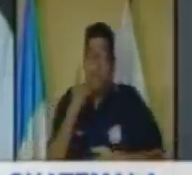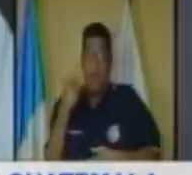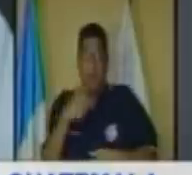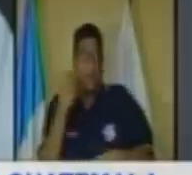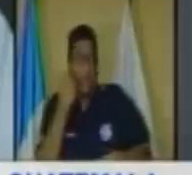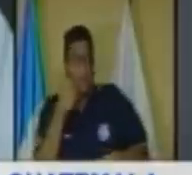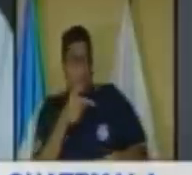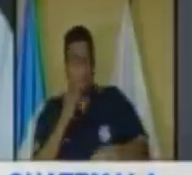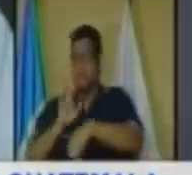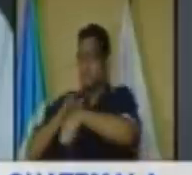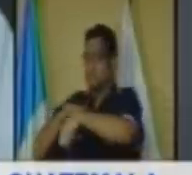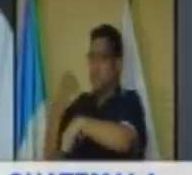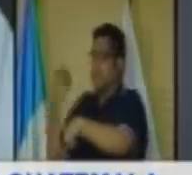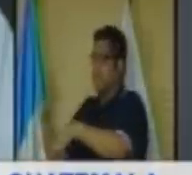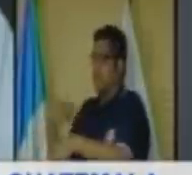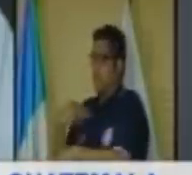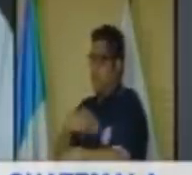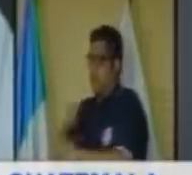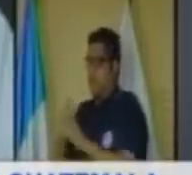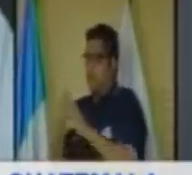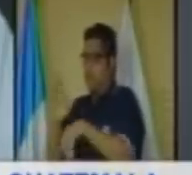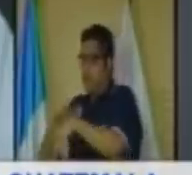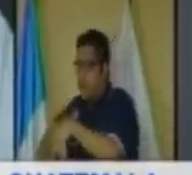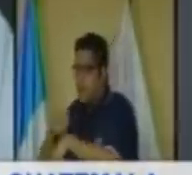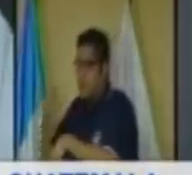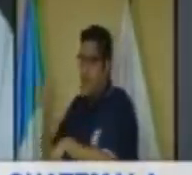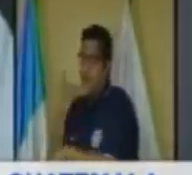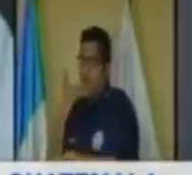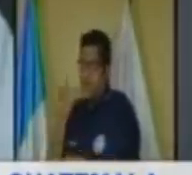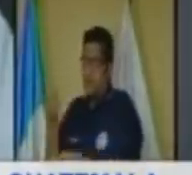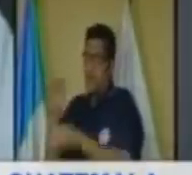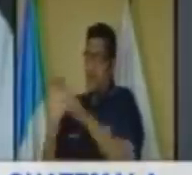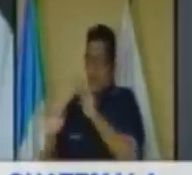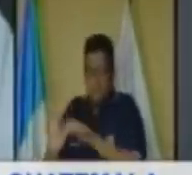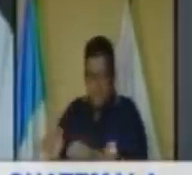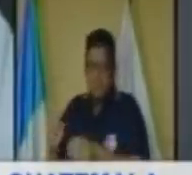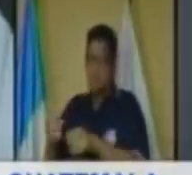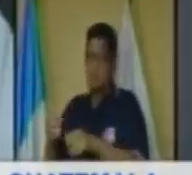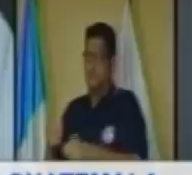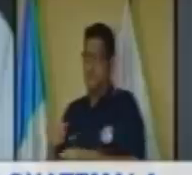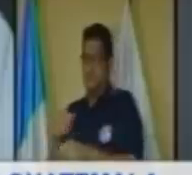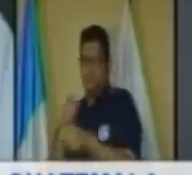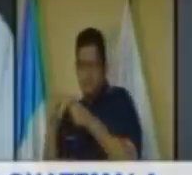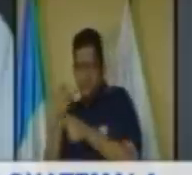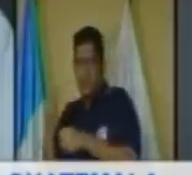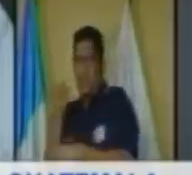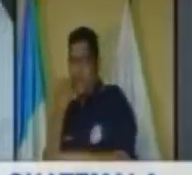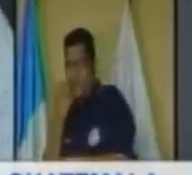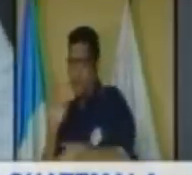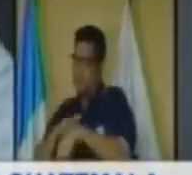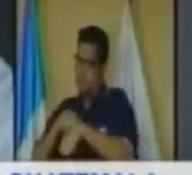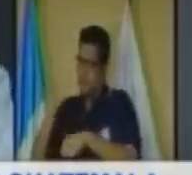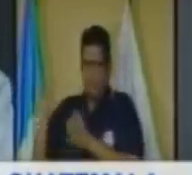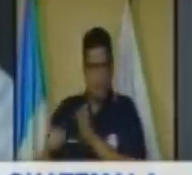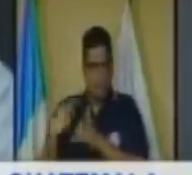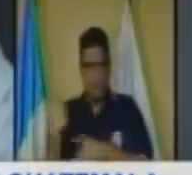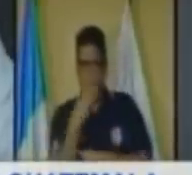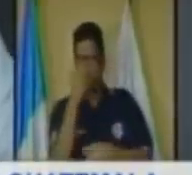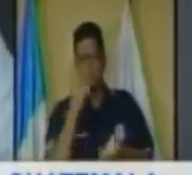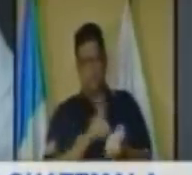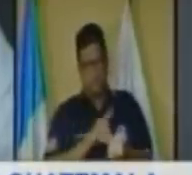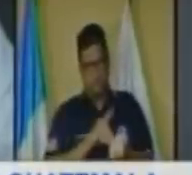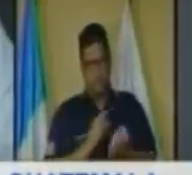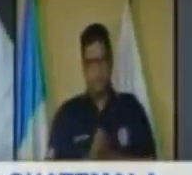la salud de todos los colaboradores en el Ministerio de Educación de las diferentes direcciones departamentales. Gracias,